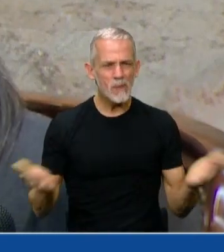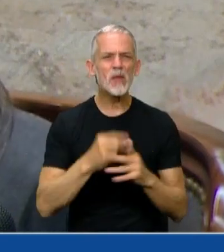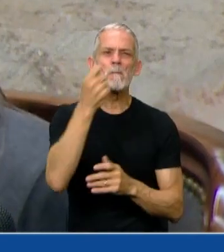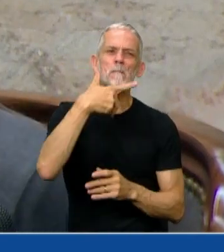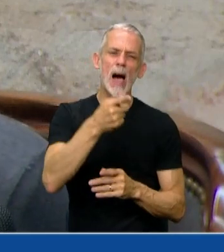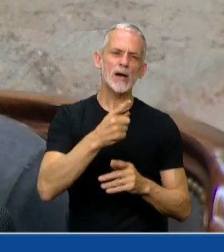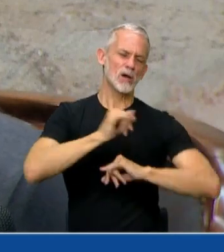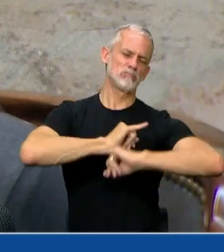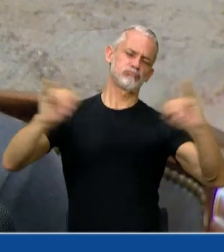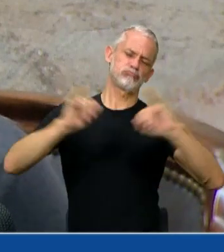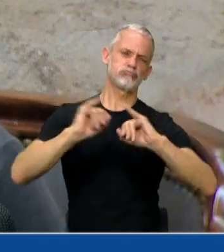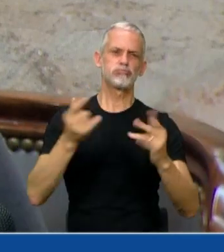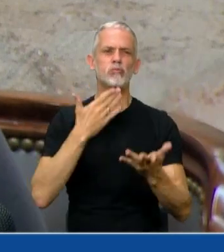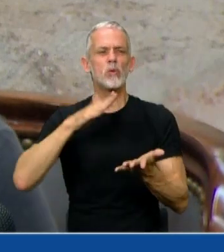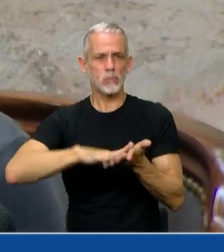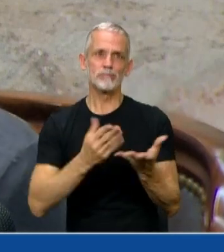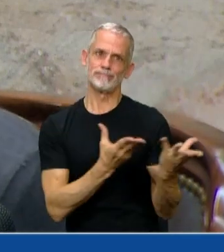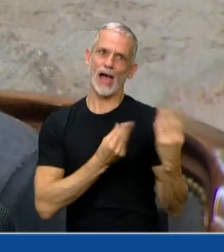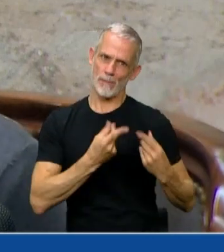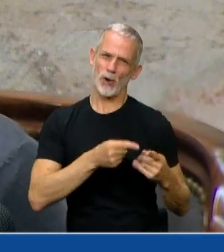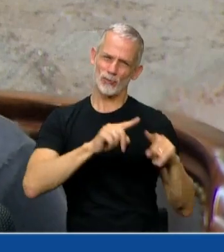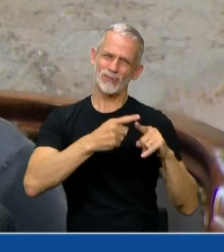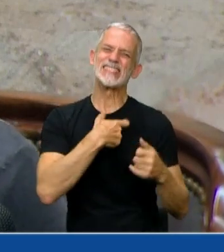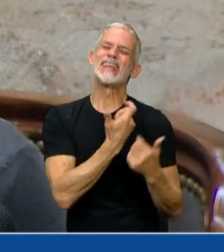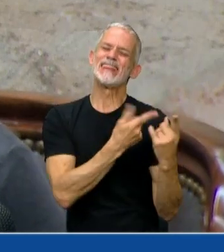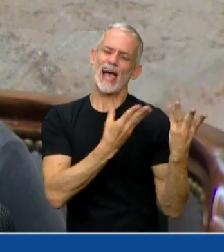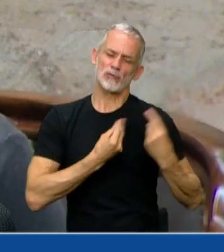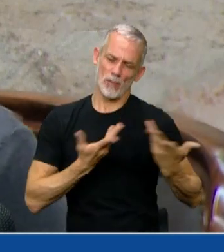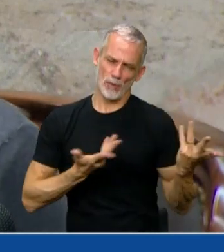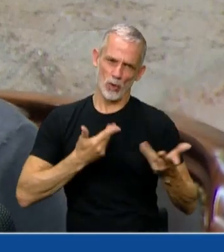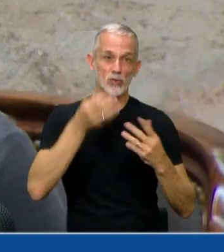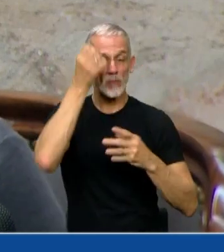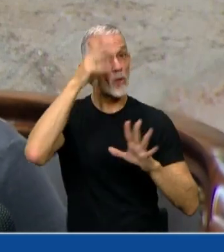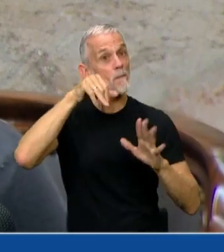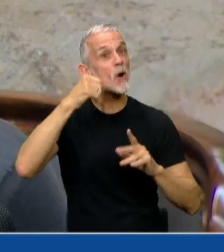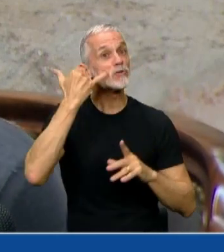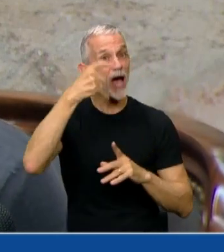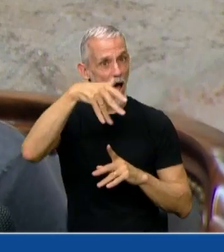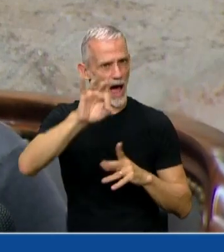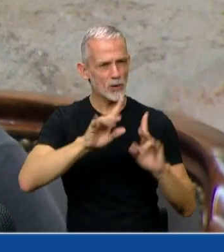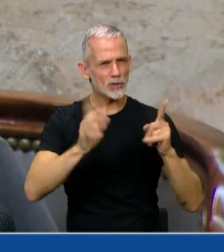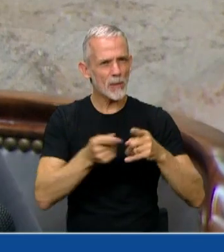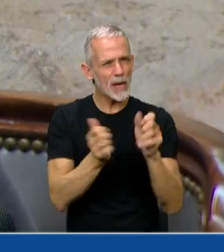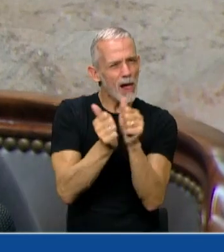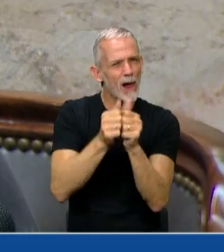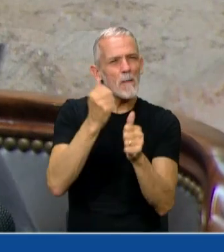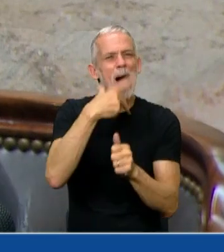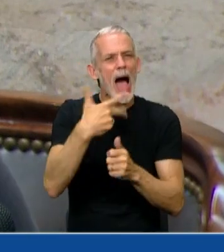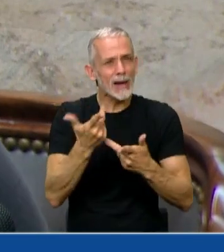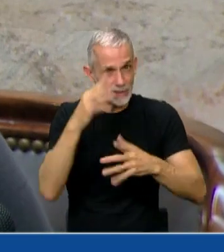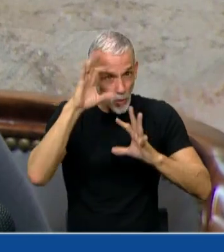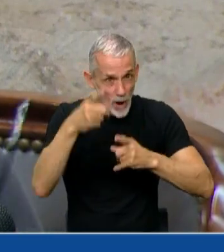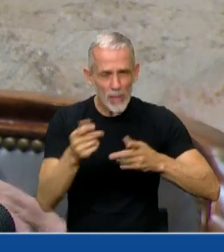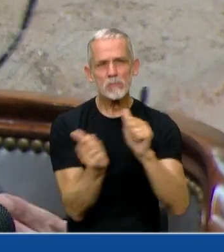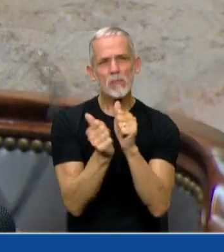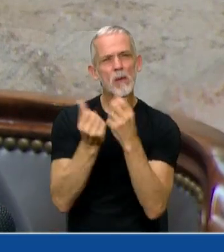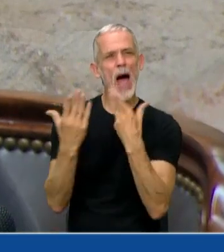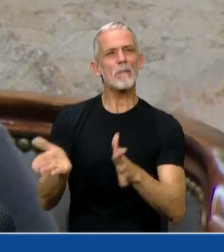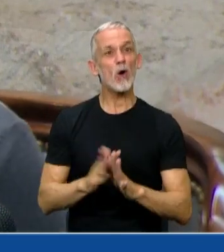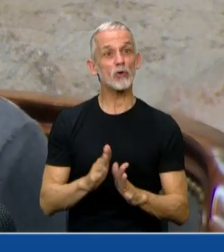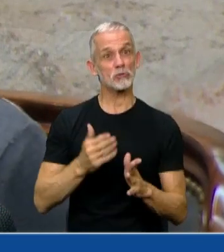hicieron campaña, por supuesto, con apoyo de algunos dirigentes sindicales. Nunca olvidar a Hugo Moyano haciéndole la campaña a Macri por este